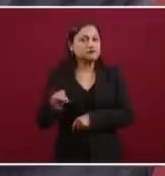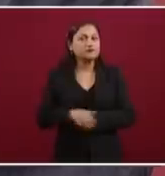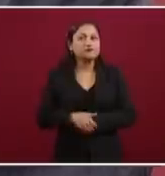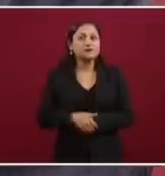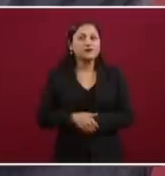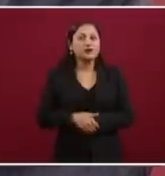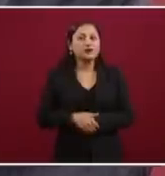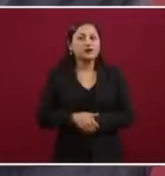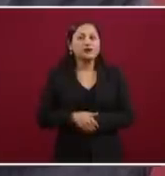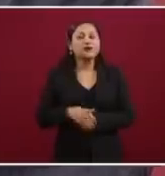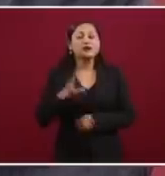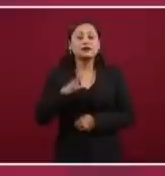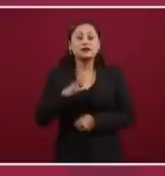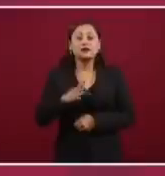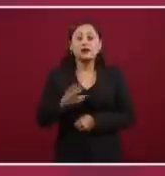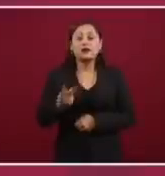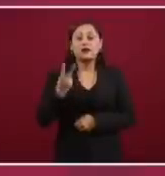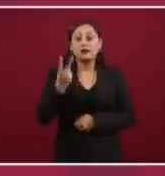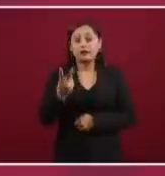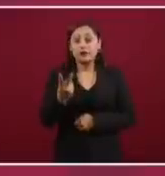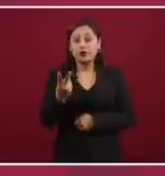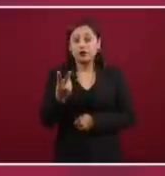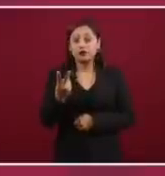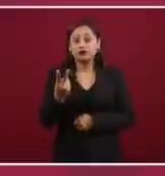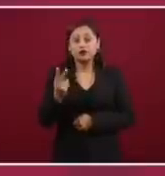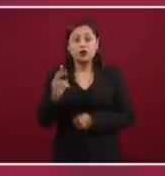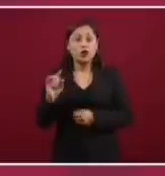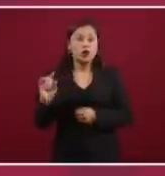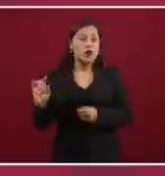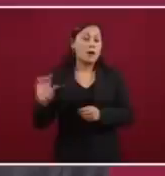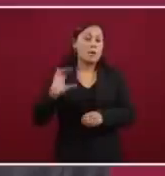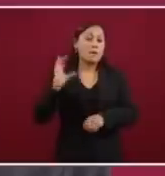tiene dos cerradores mexicanos,